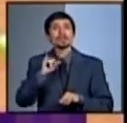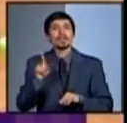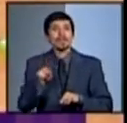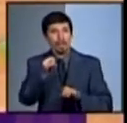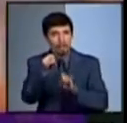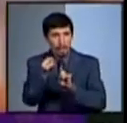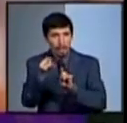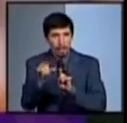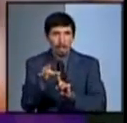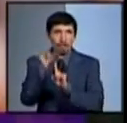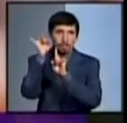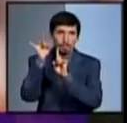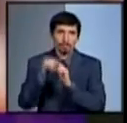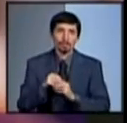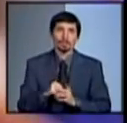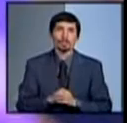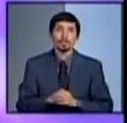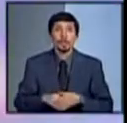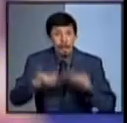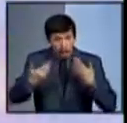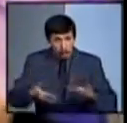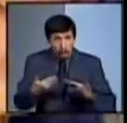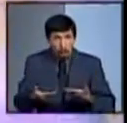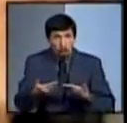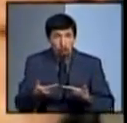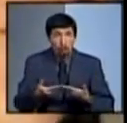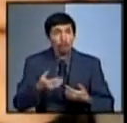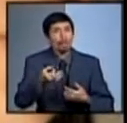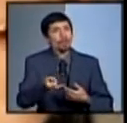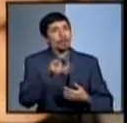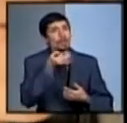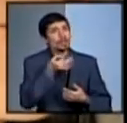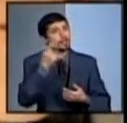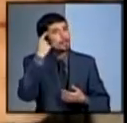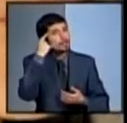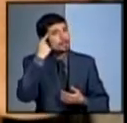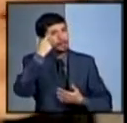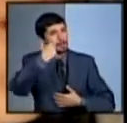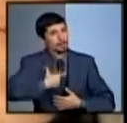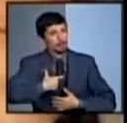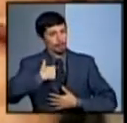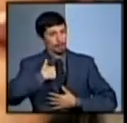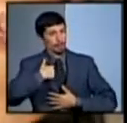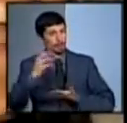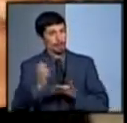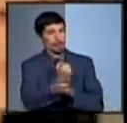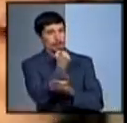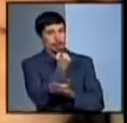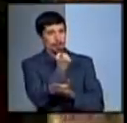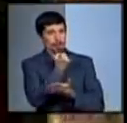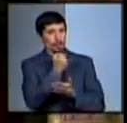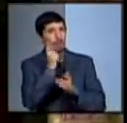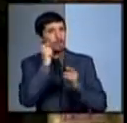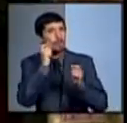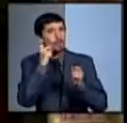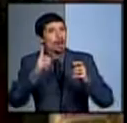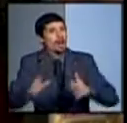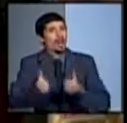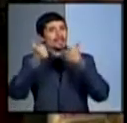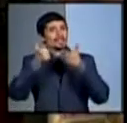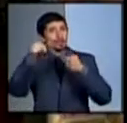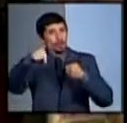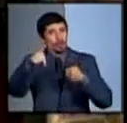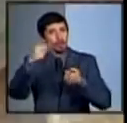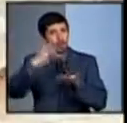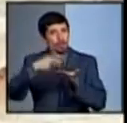Borowitz. Y ahora cuénteme, ¿cuál ha sido su hito personal, su mayor logro, el éxito que ha conseguido durante